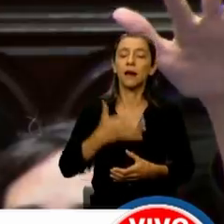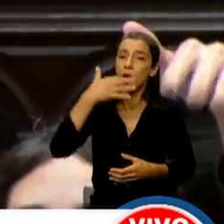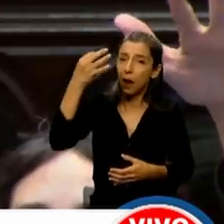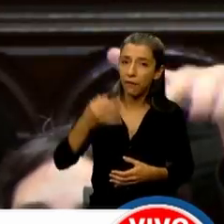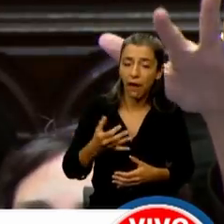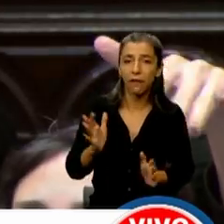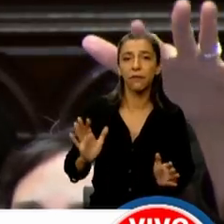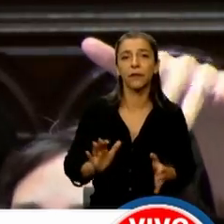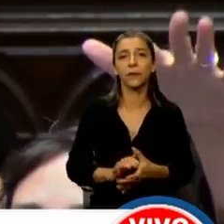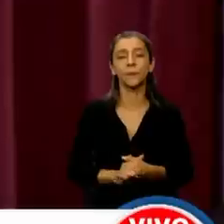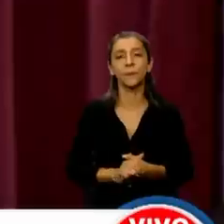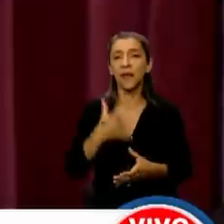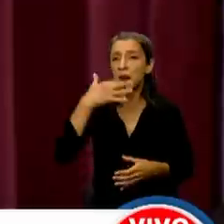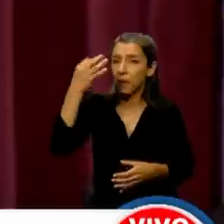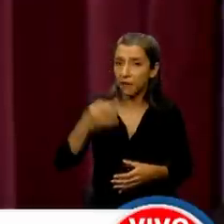silencio